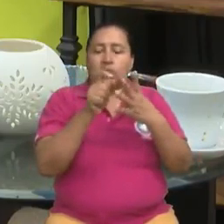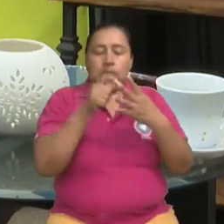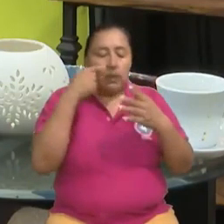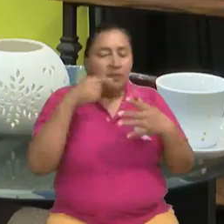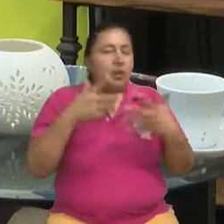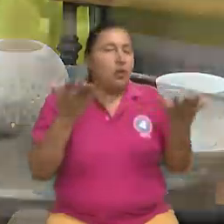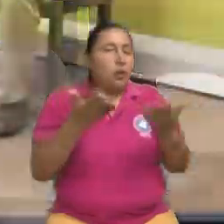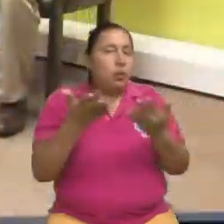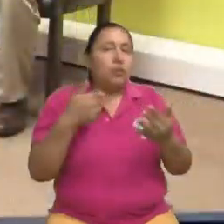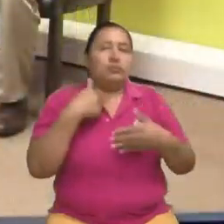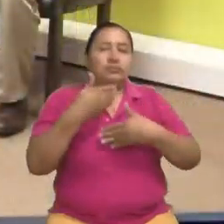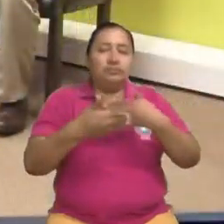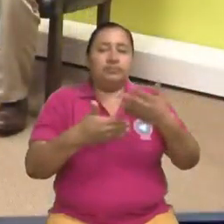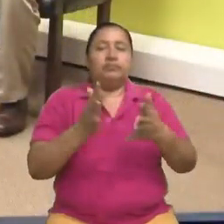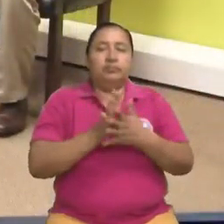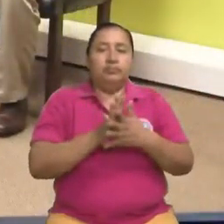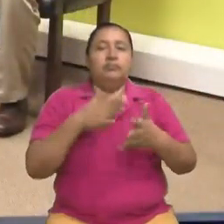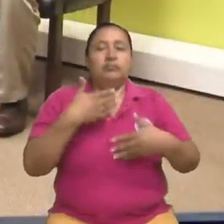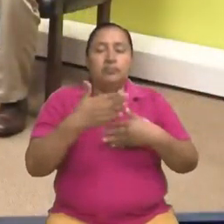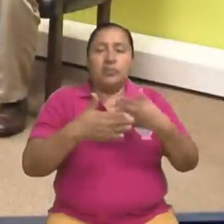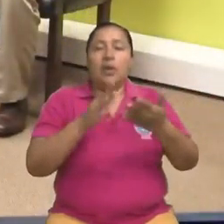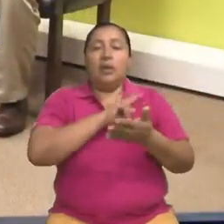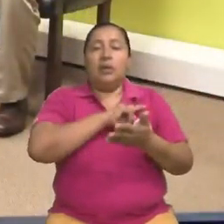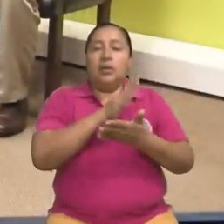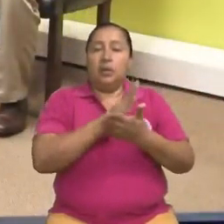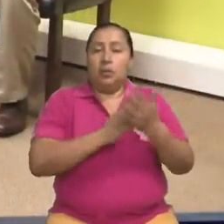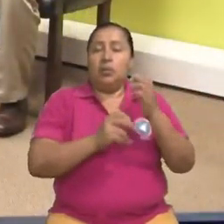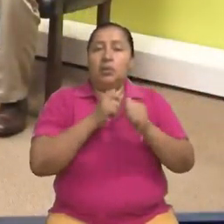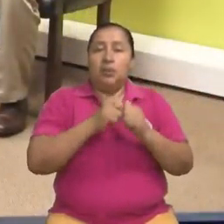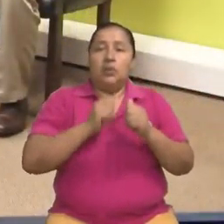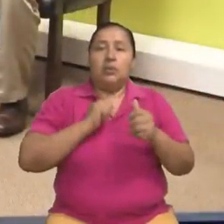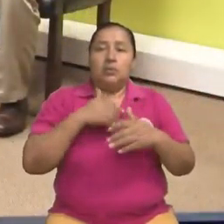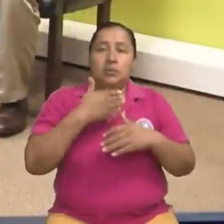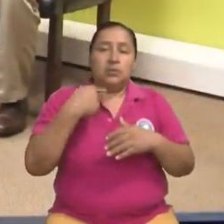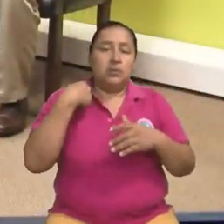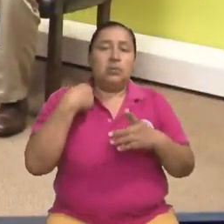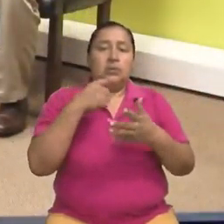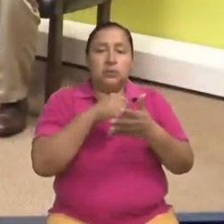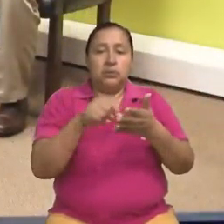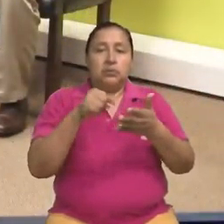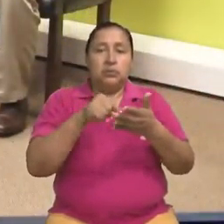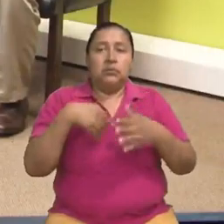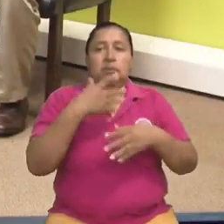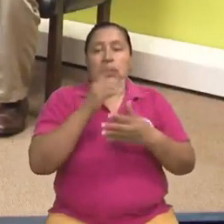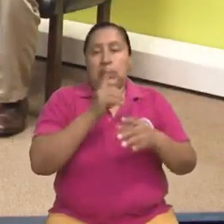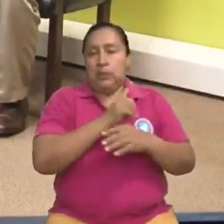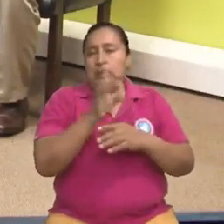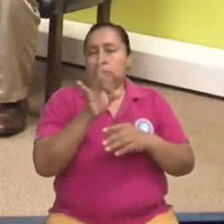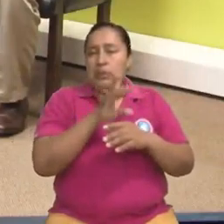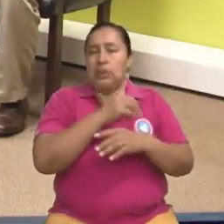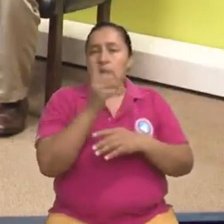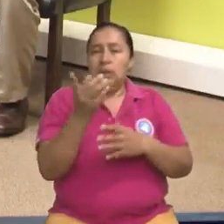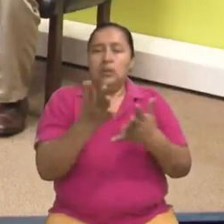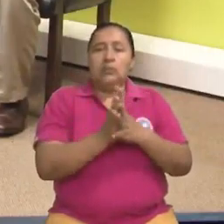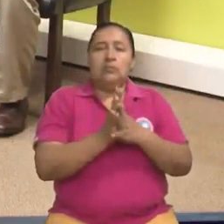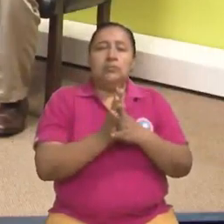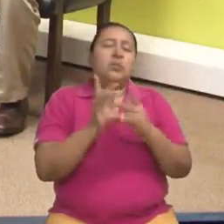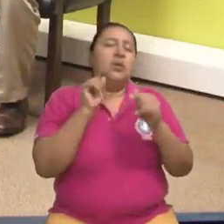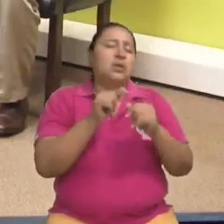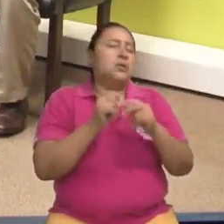cómo estén, ¿verdad? Si presentan alguna anomalía, pues están cada semana, me imagino, cada 15 días.